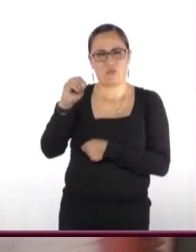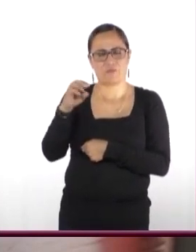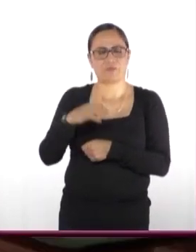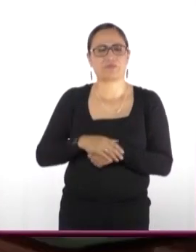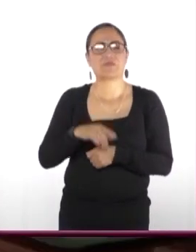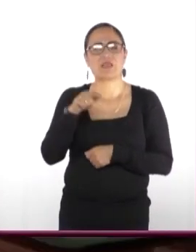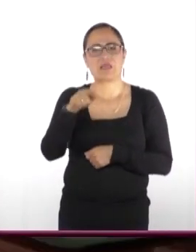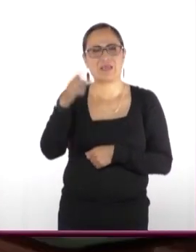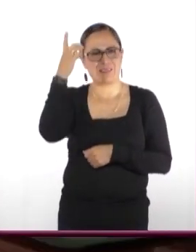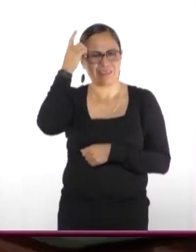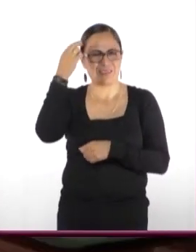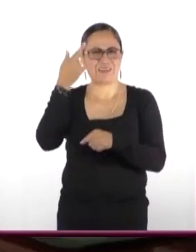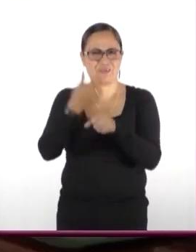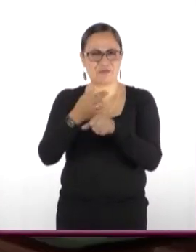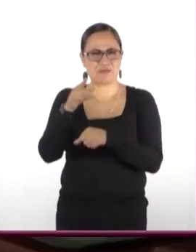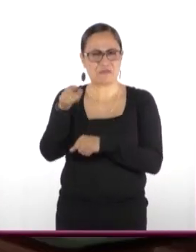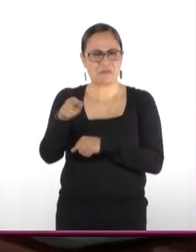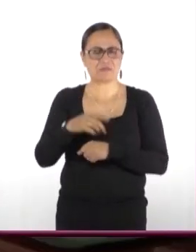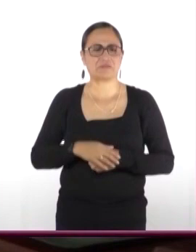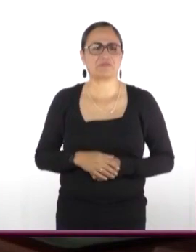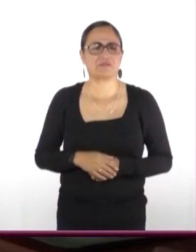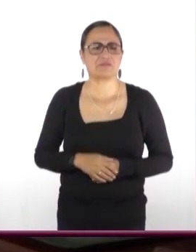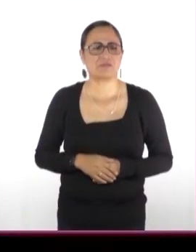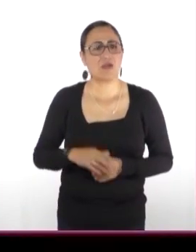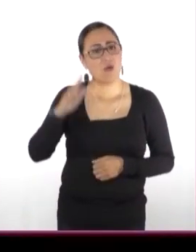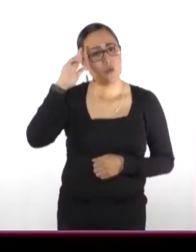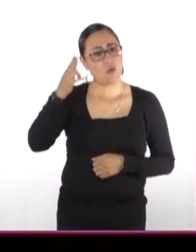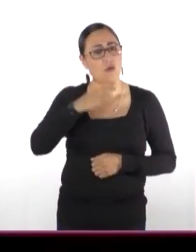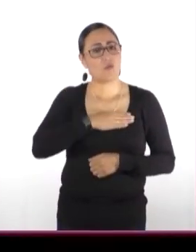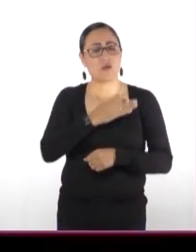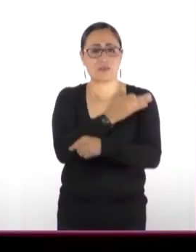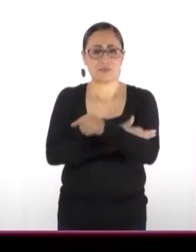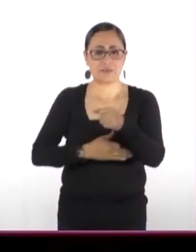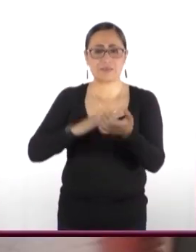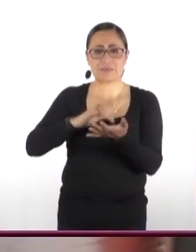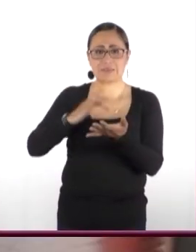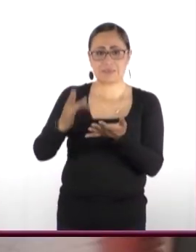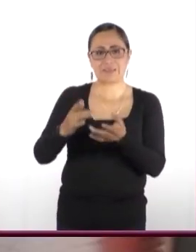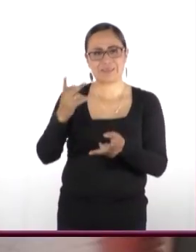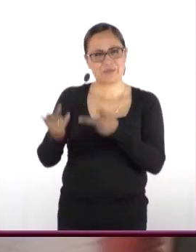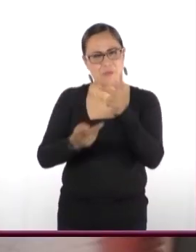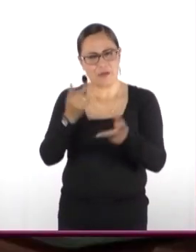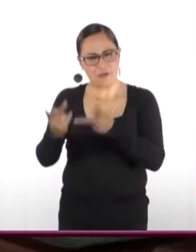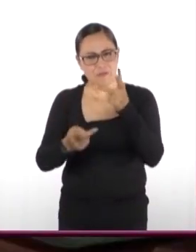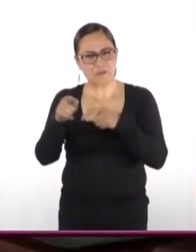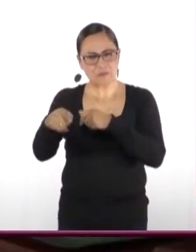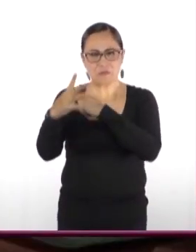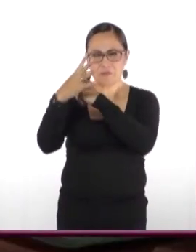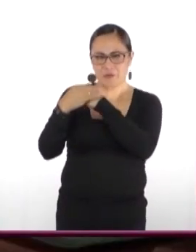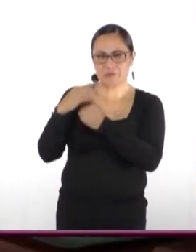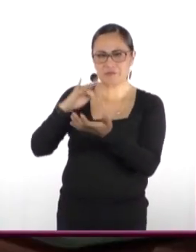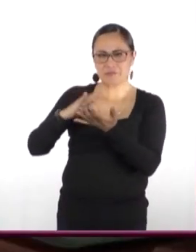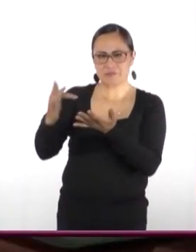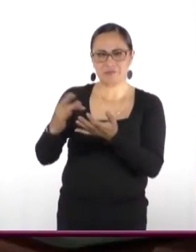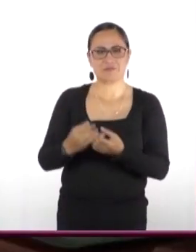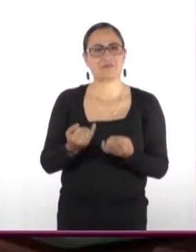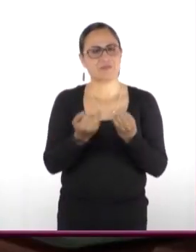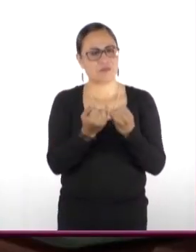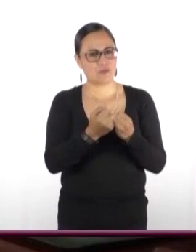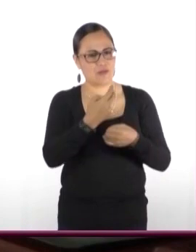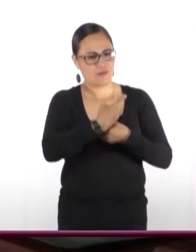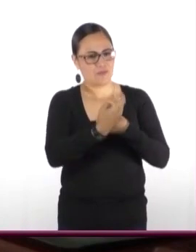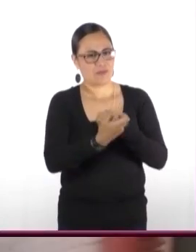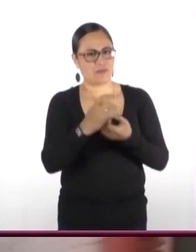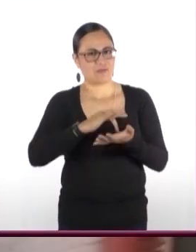Publigraphic. Hola Fernando, buenas tardes. Hola, ¿qué tal? Buenas tardes. Gracias por aceptar la entrevista. No, gracias a ustedes